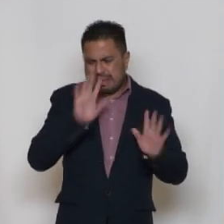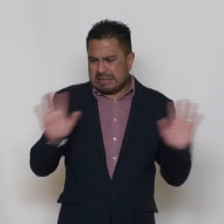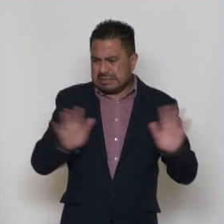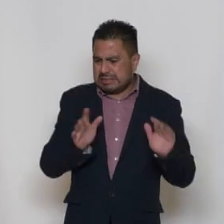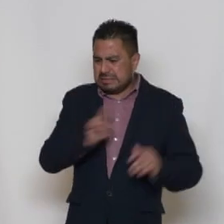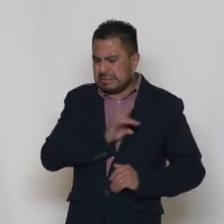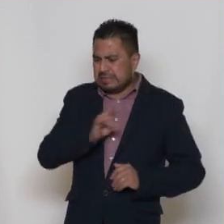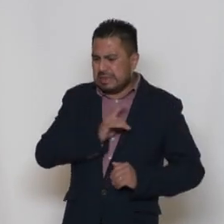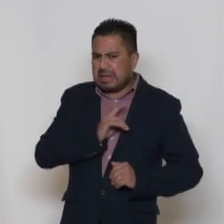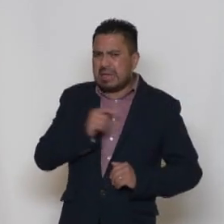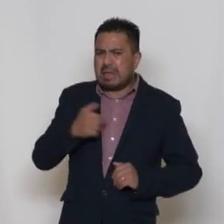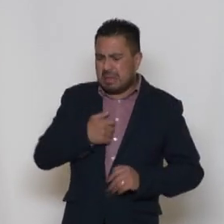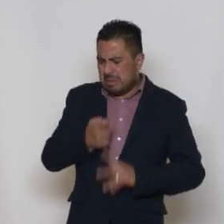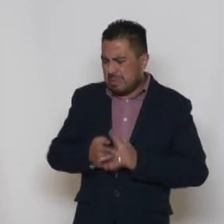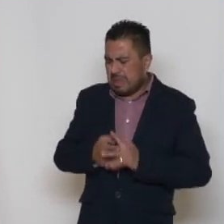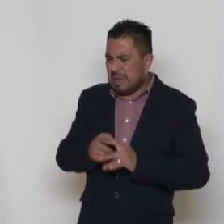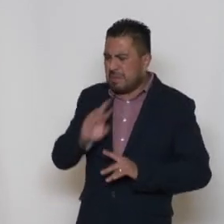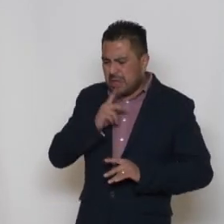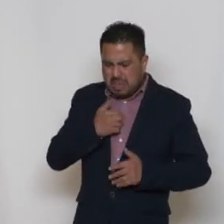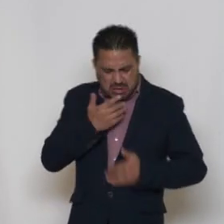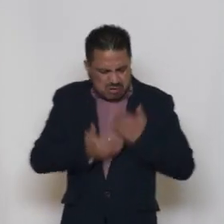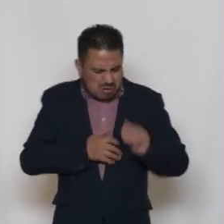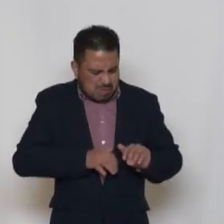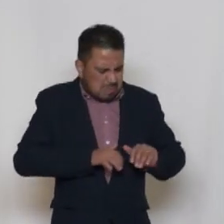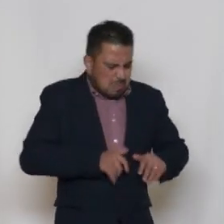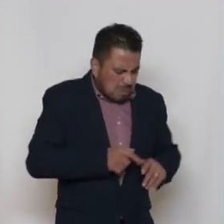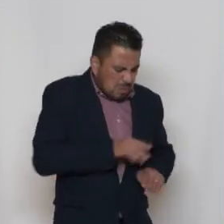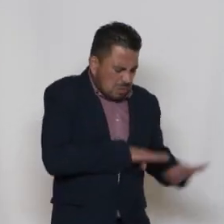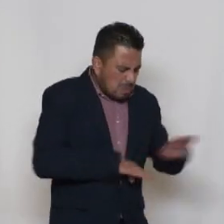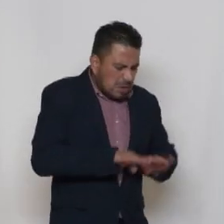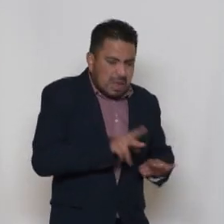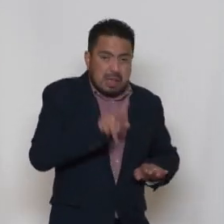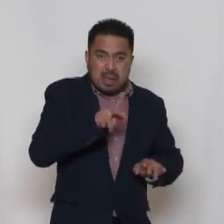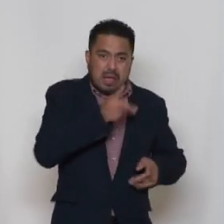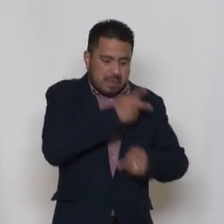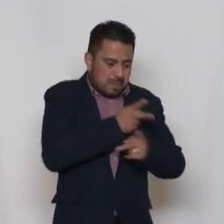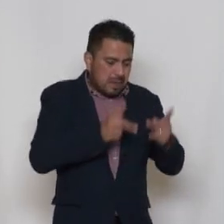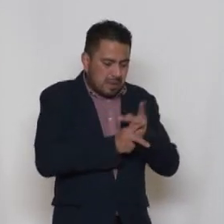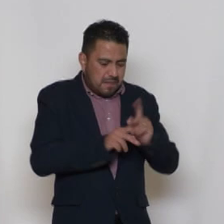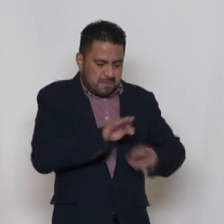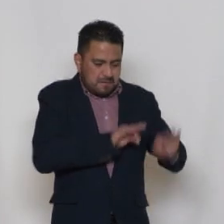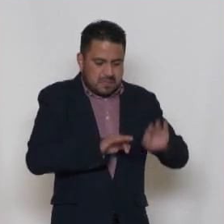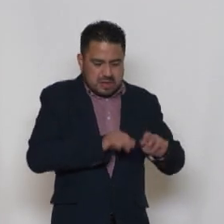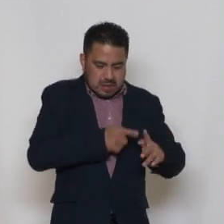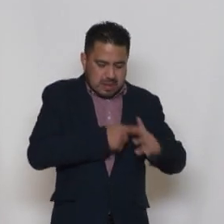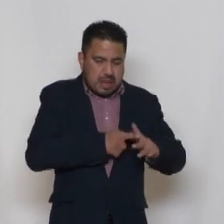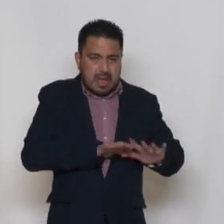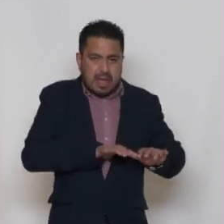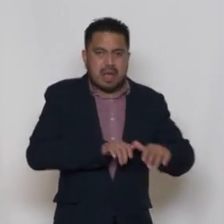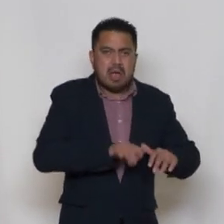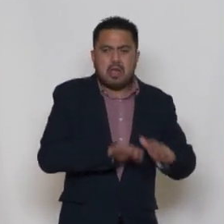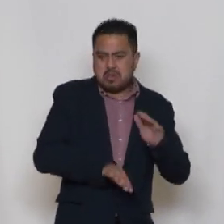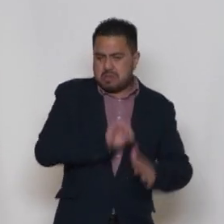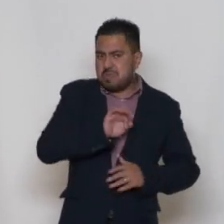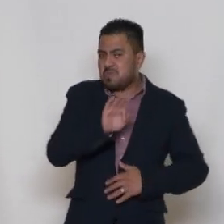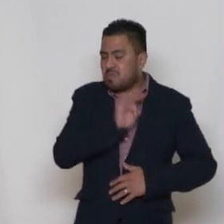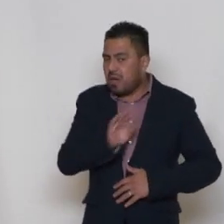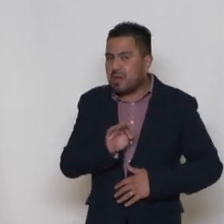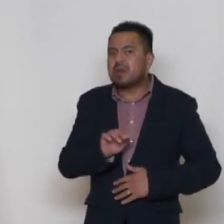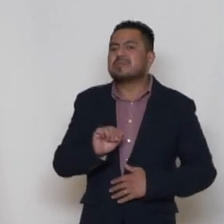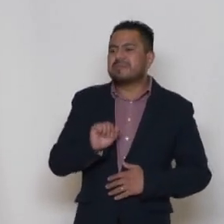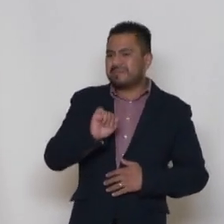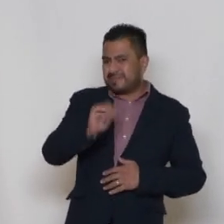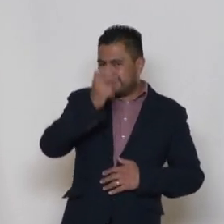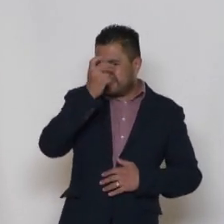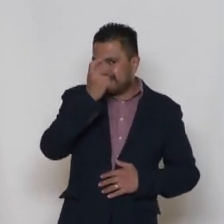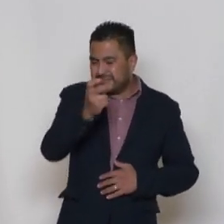me voy a poner a estudiar biología, cuando realmente estudiar en bachillerato físico-matemático sería como una gran opción, ¿no? Por